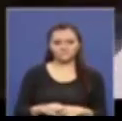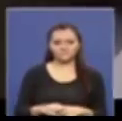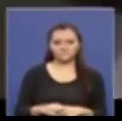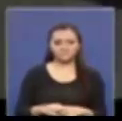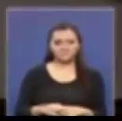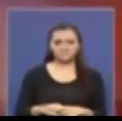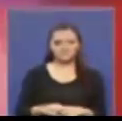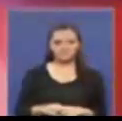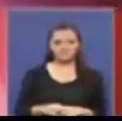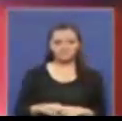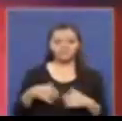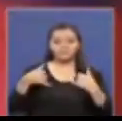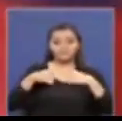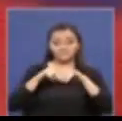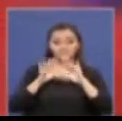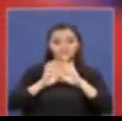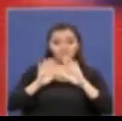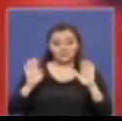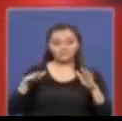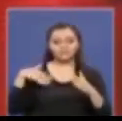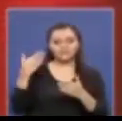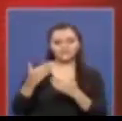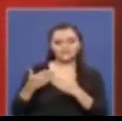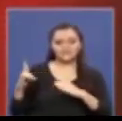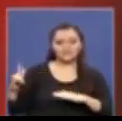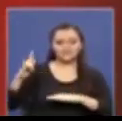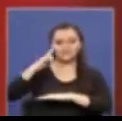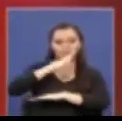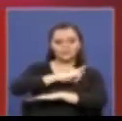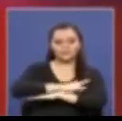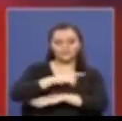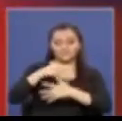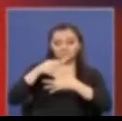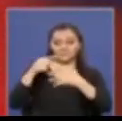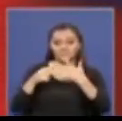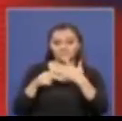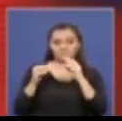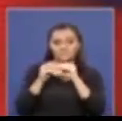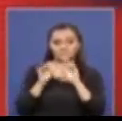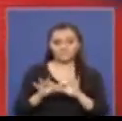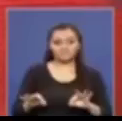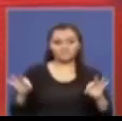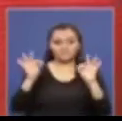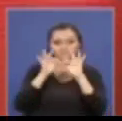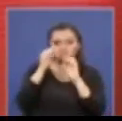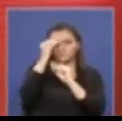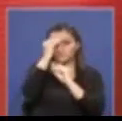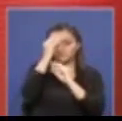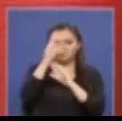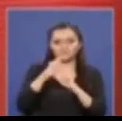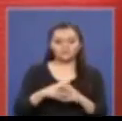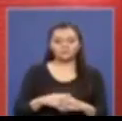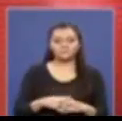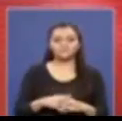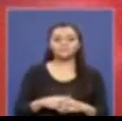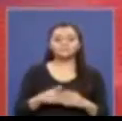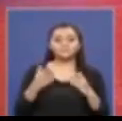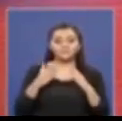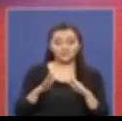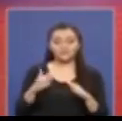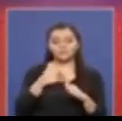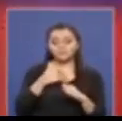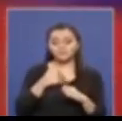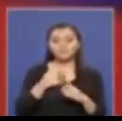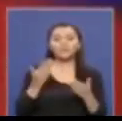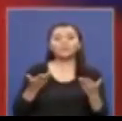Ok, seguimos. Luego, pues, de la llegada al aeropuerto, es que aquí vienen otras cosas, eso es importantísimo informar, y ya perdemos el hilo.